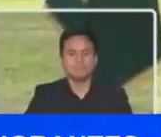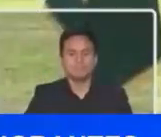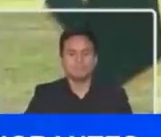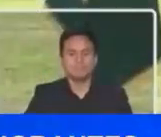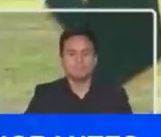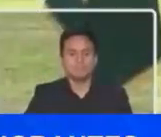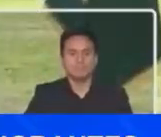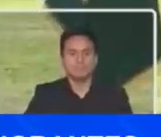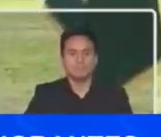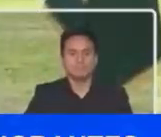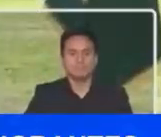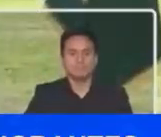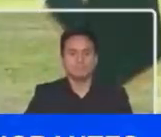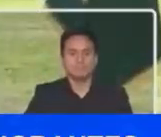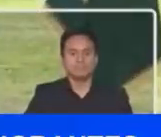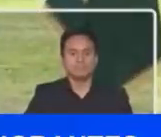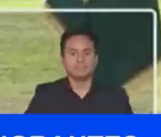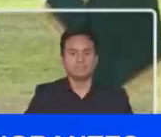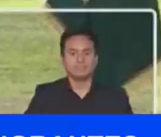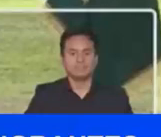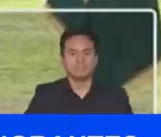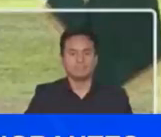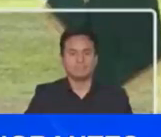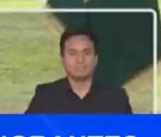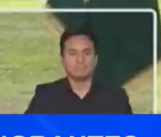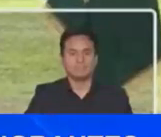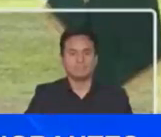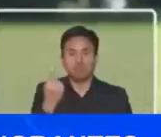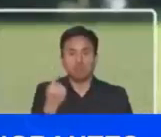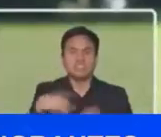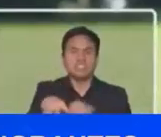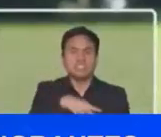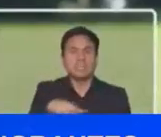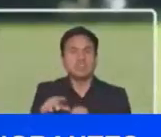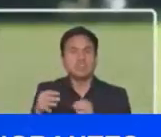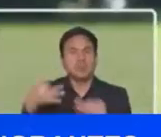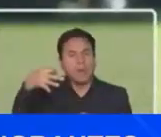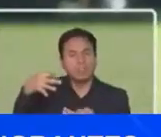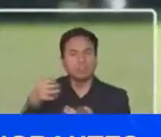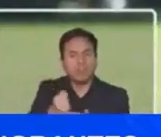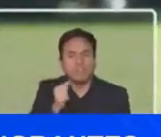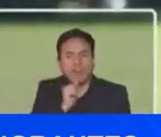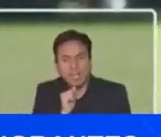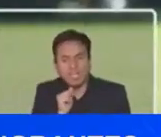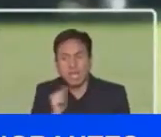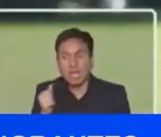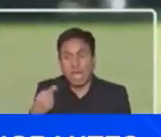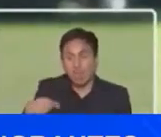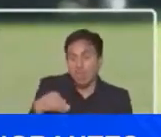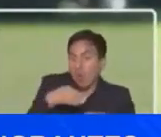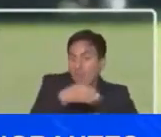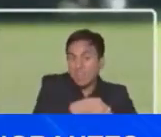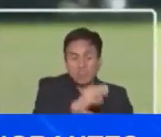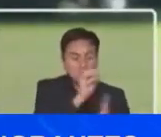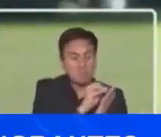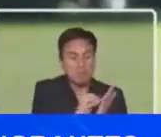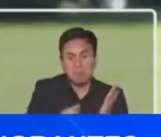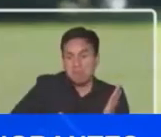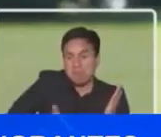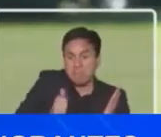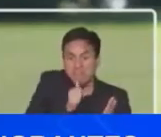Chile expulsará a inmigrantes irregulares que no hayan aportado sus datos a un plan de empadronamiento biométrico